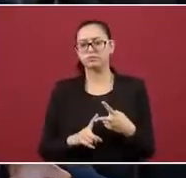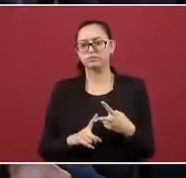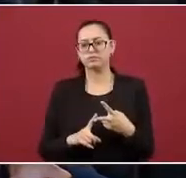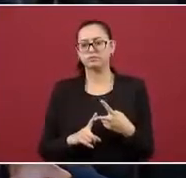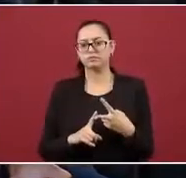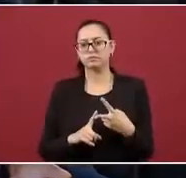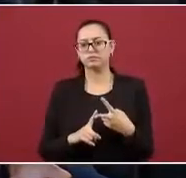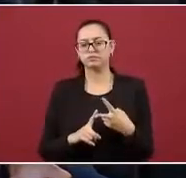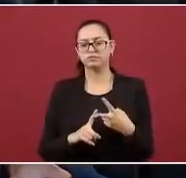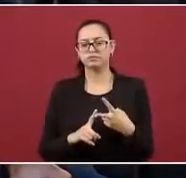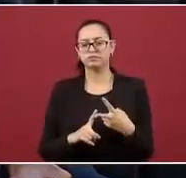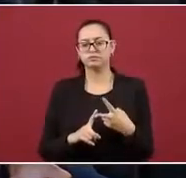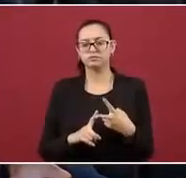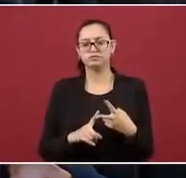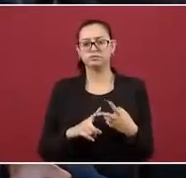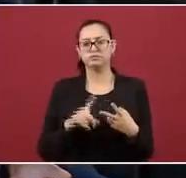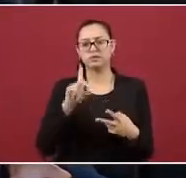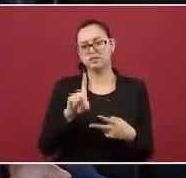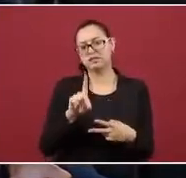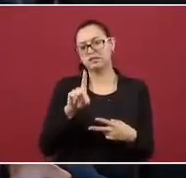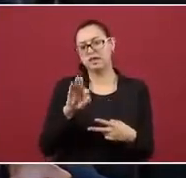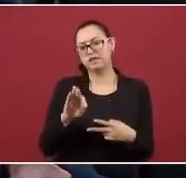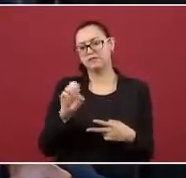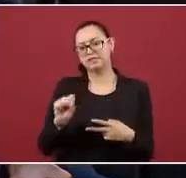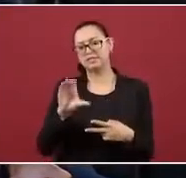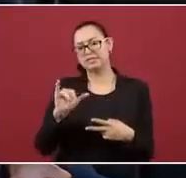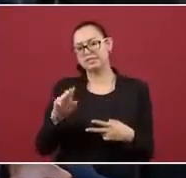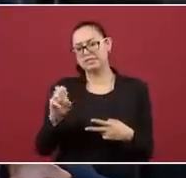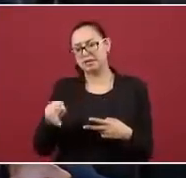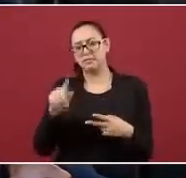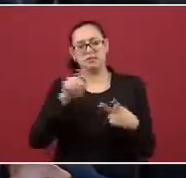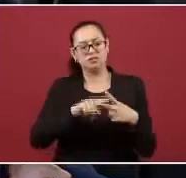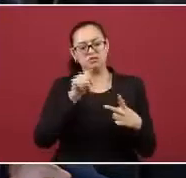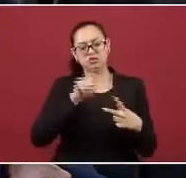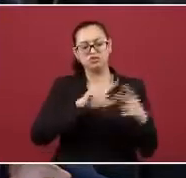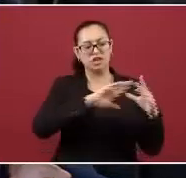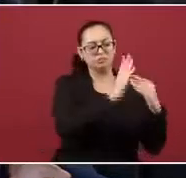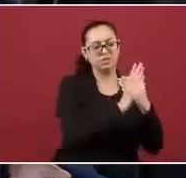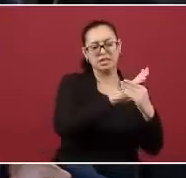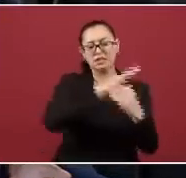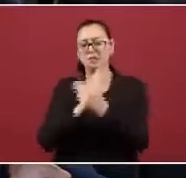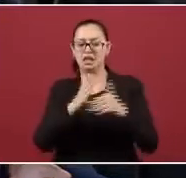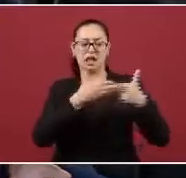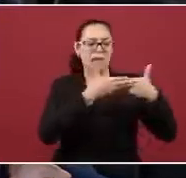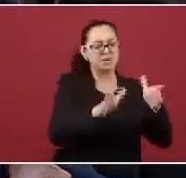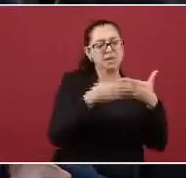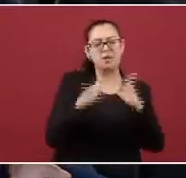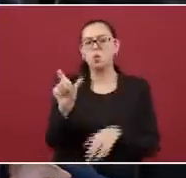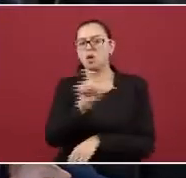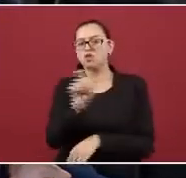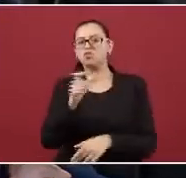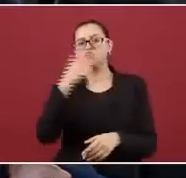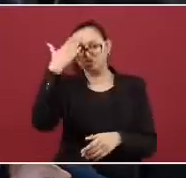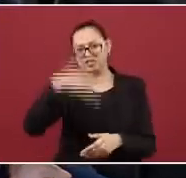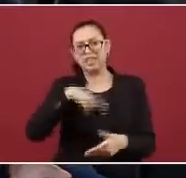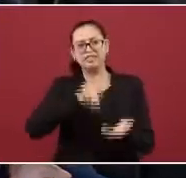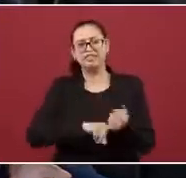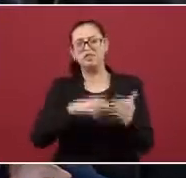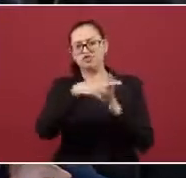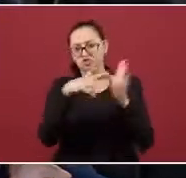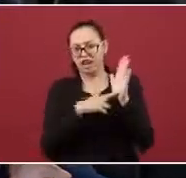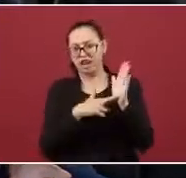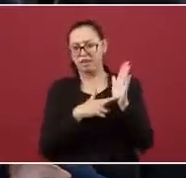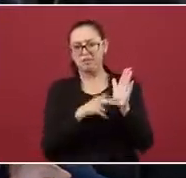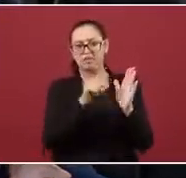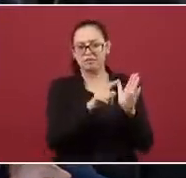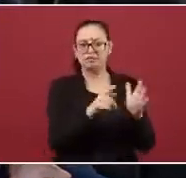expedientes de la DFS y del CISEN? Porque tengo entendido que hay un reglamento de archivos, que los archivos se quedan cierto periodo